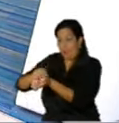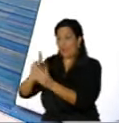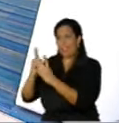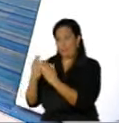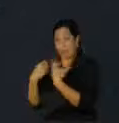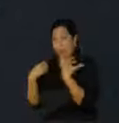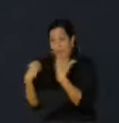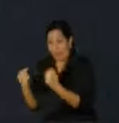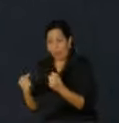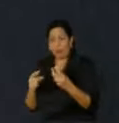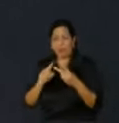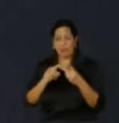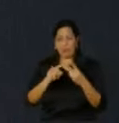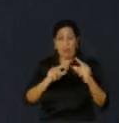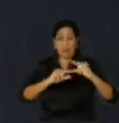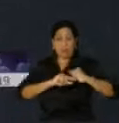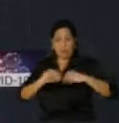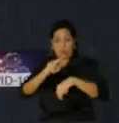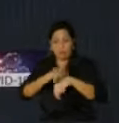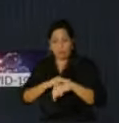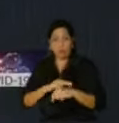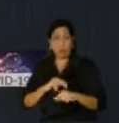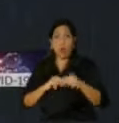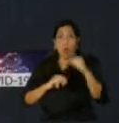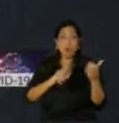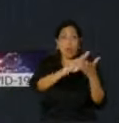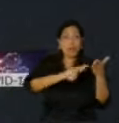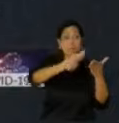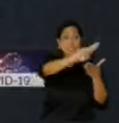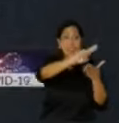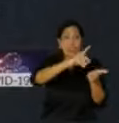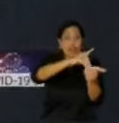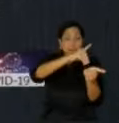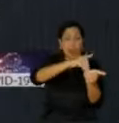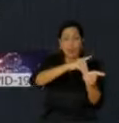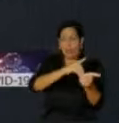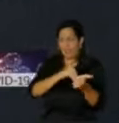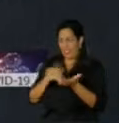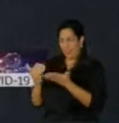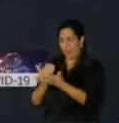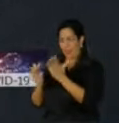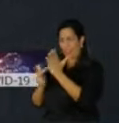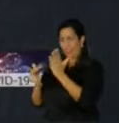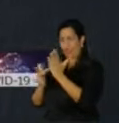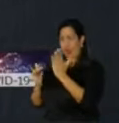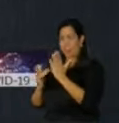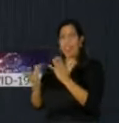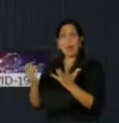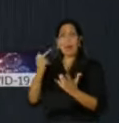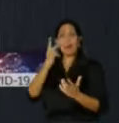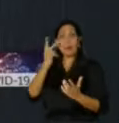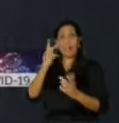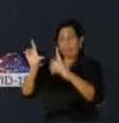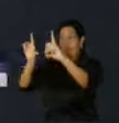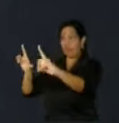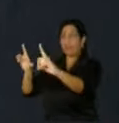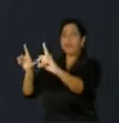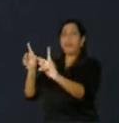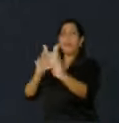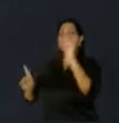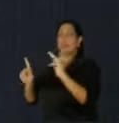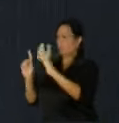Salud, trabajar con la Guardia Nacional, trabajar con otros estudiantes de medicina de las otras universidades y trabajar con esta tecnología como es la de infrarrojo para poder determinar quién tiene